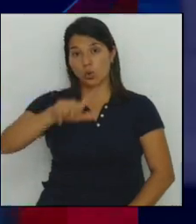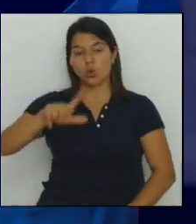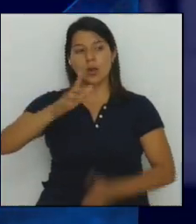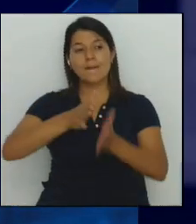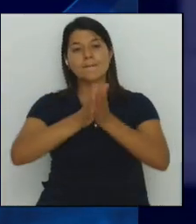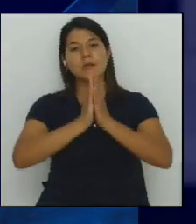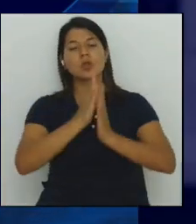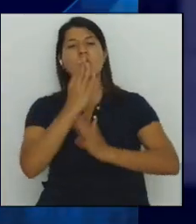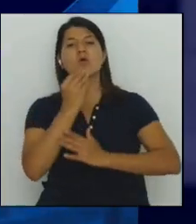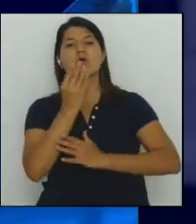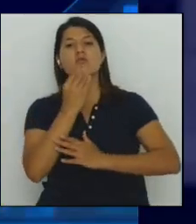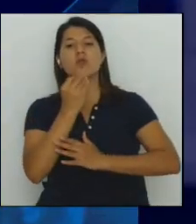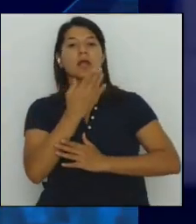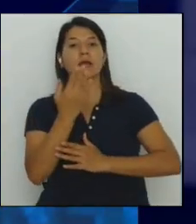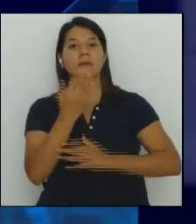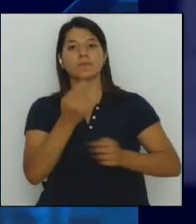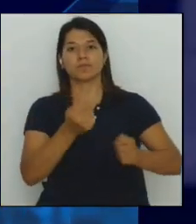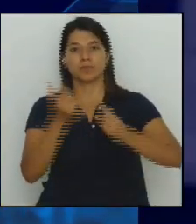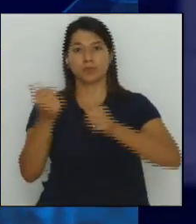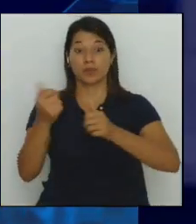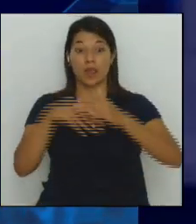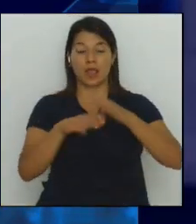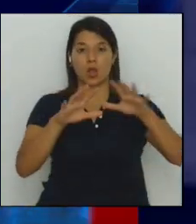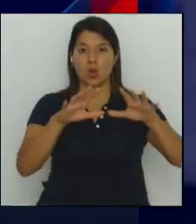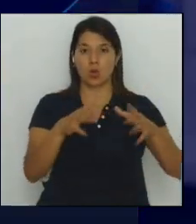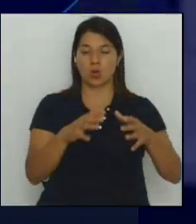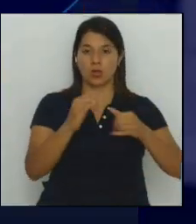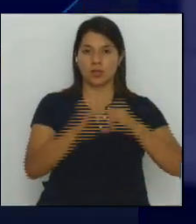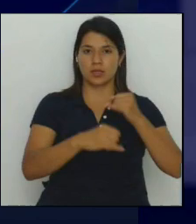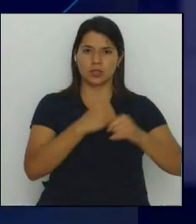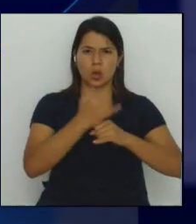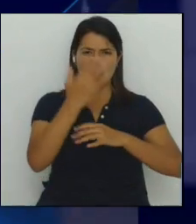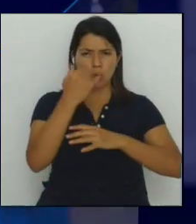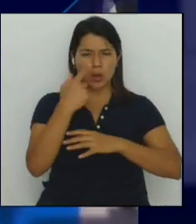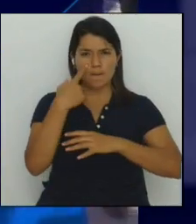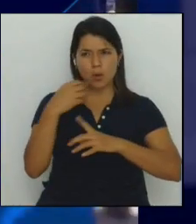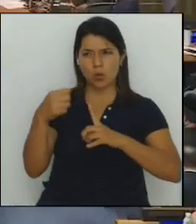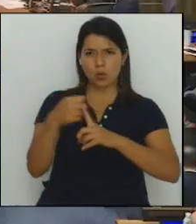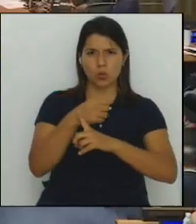organización internacional por la agresión y la ocupación de territorios palestinos.